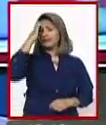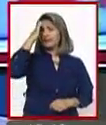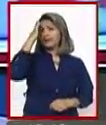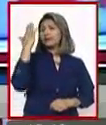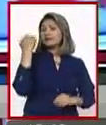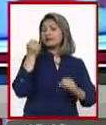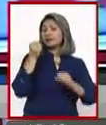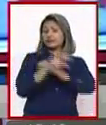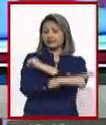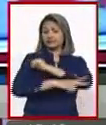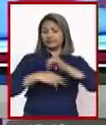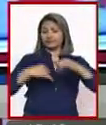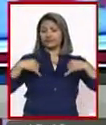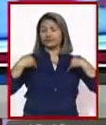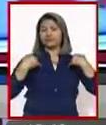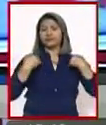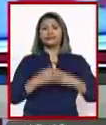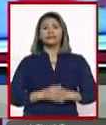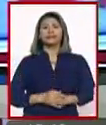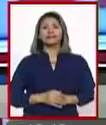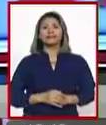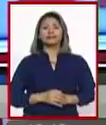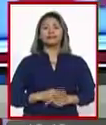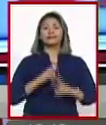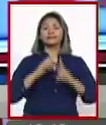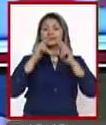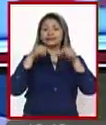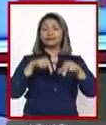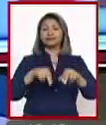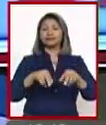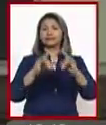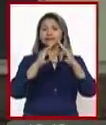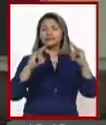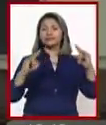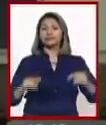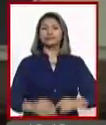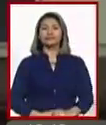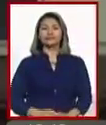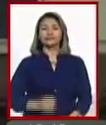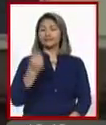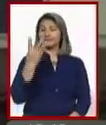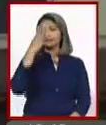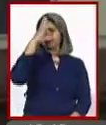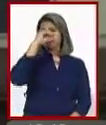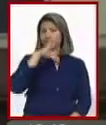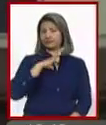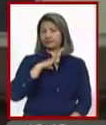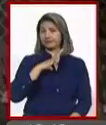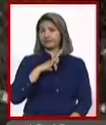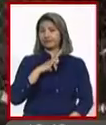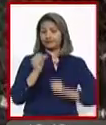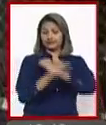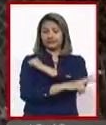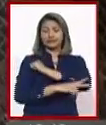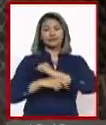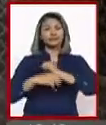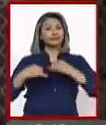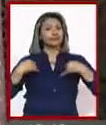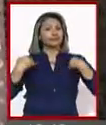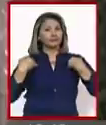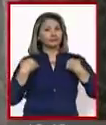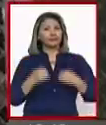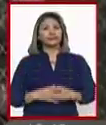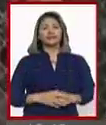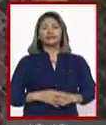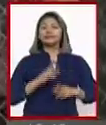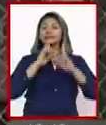habrían asaltado a una joven en la zona de las cabañas del río Piraí. Los cuatro sujetos que supuestamente atracaron a un joven en las cabañas del